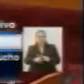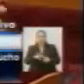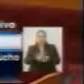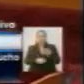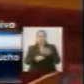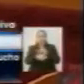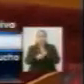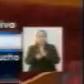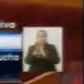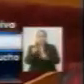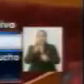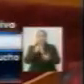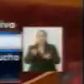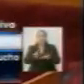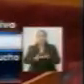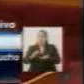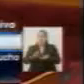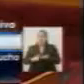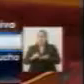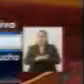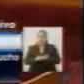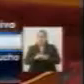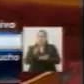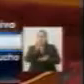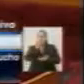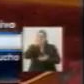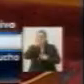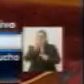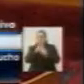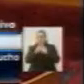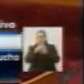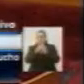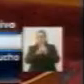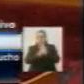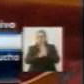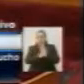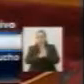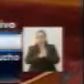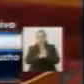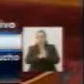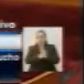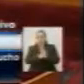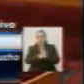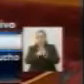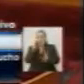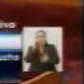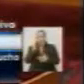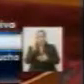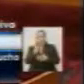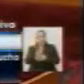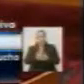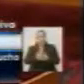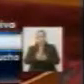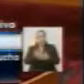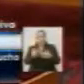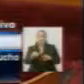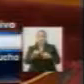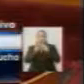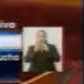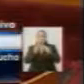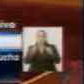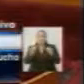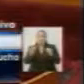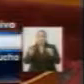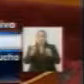de forma desautorizada y violando las normas intermedio mandos intermedios hayan captado